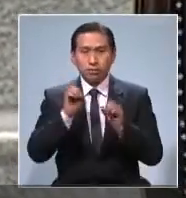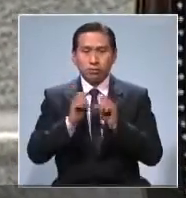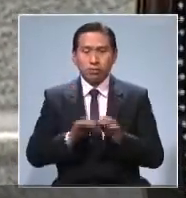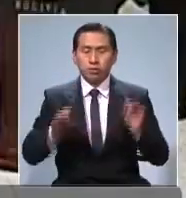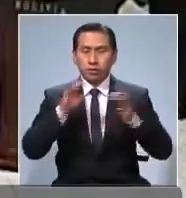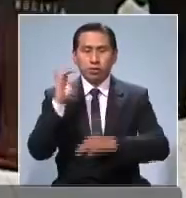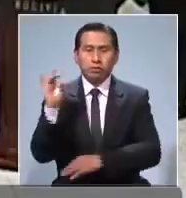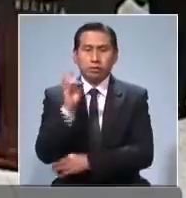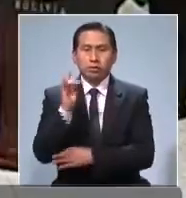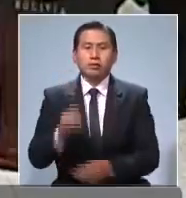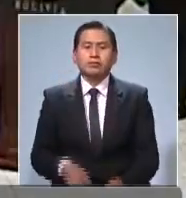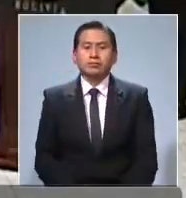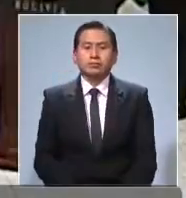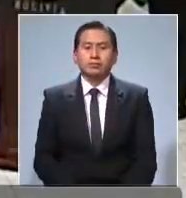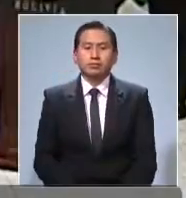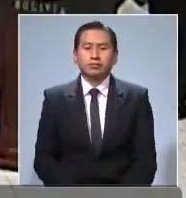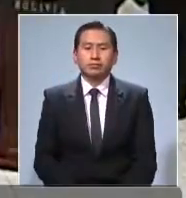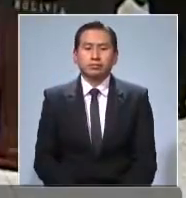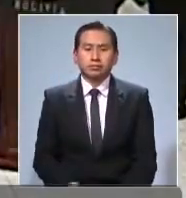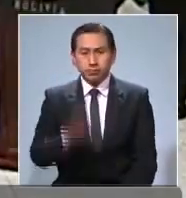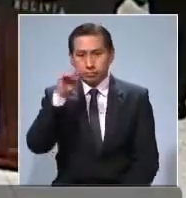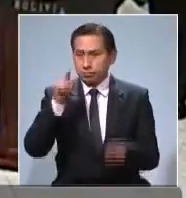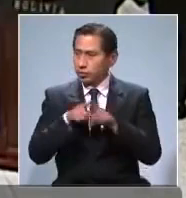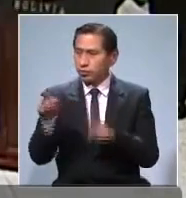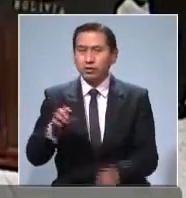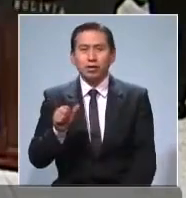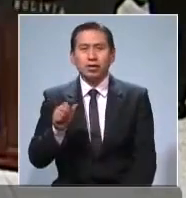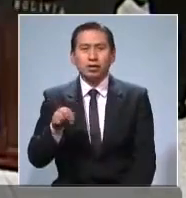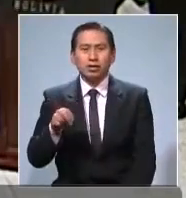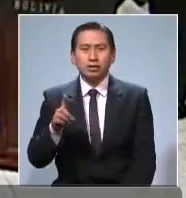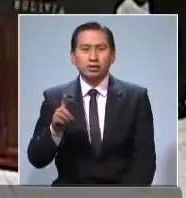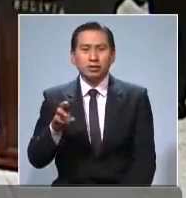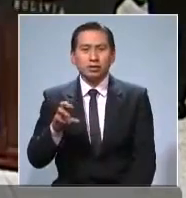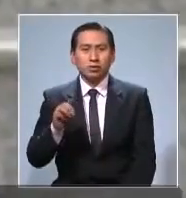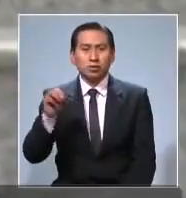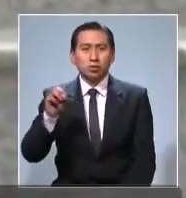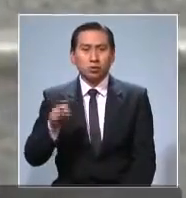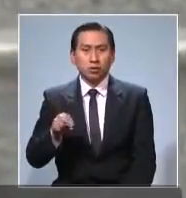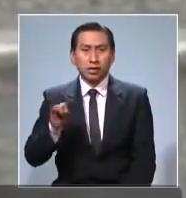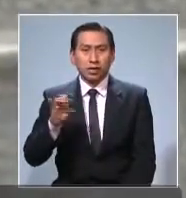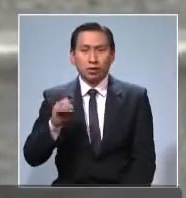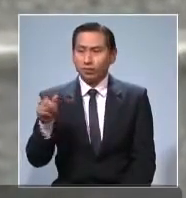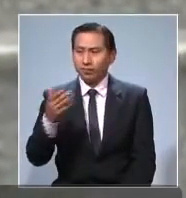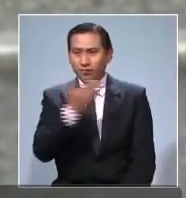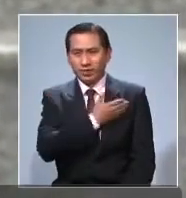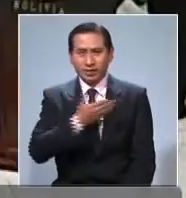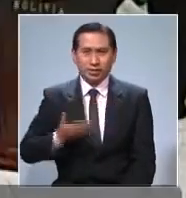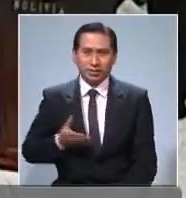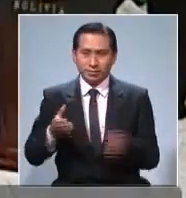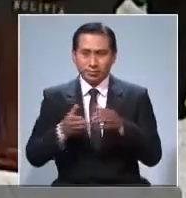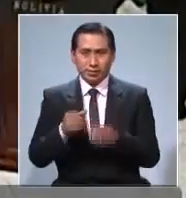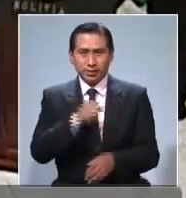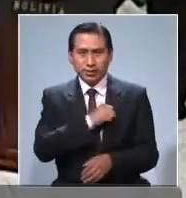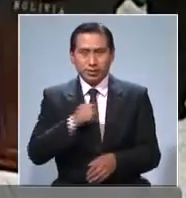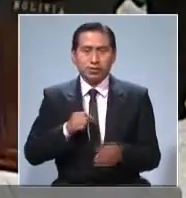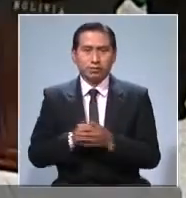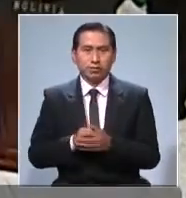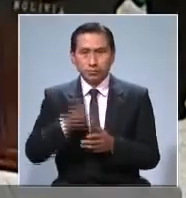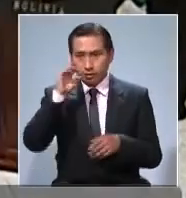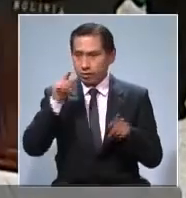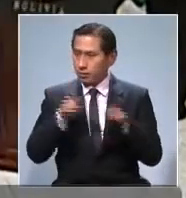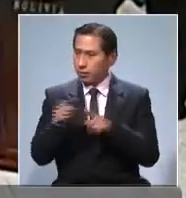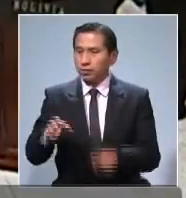Bolivia, al hermano Andrónico Rodríguez, presidente de la Cámara de Senadores, al hermano Freddy